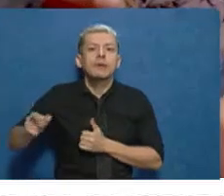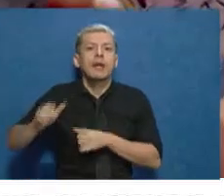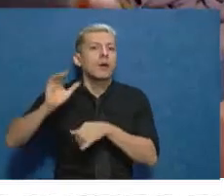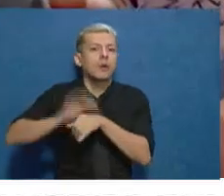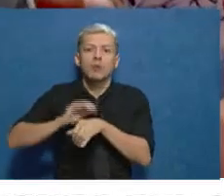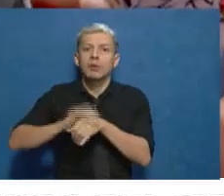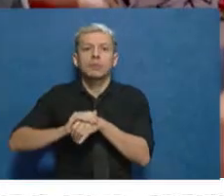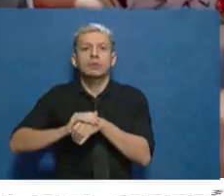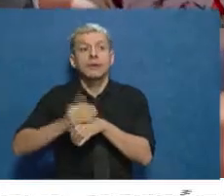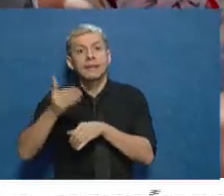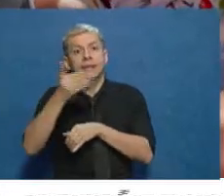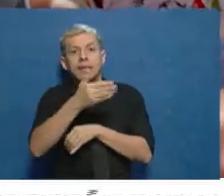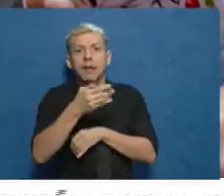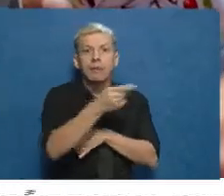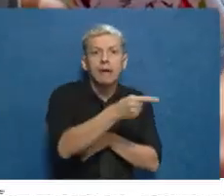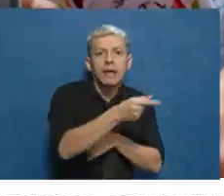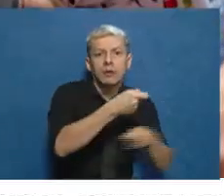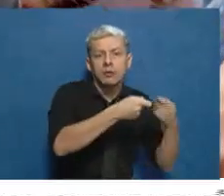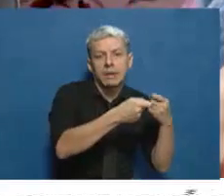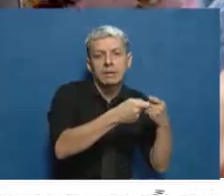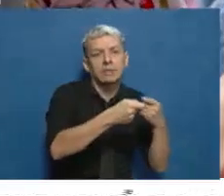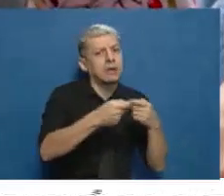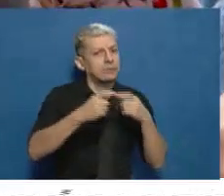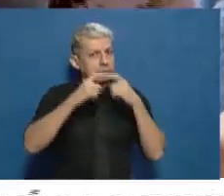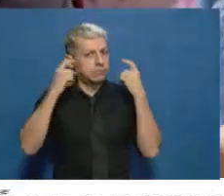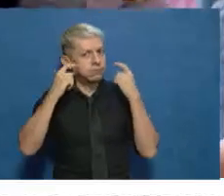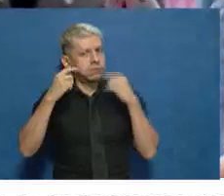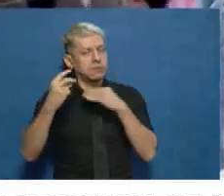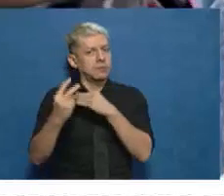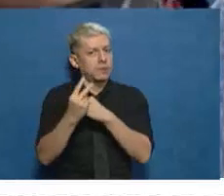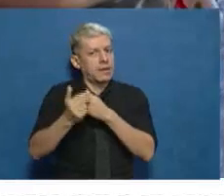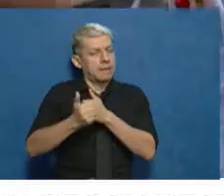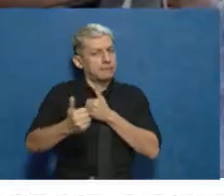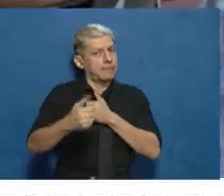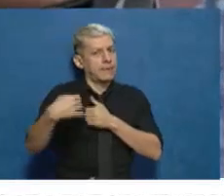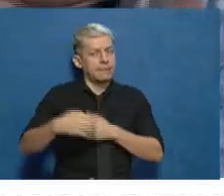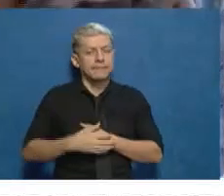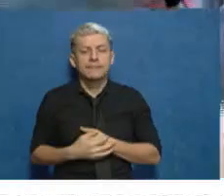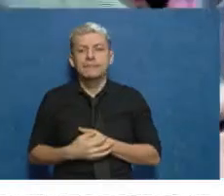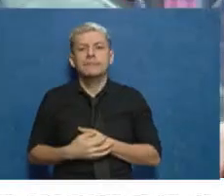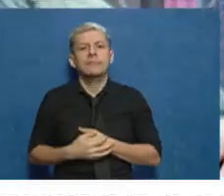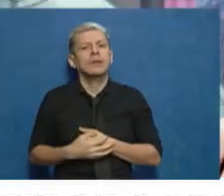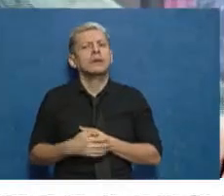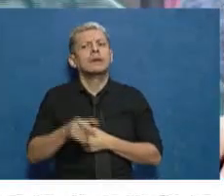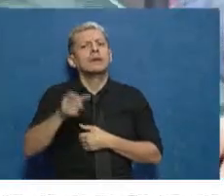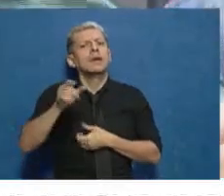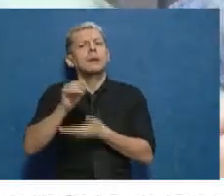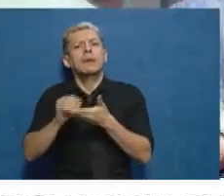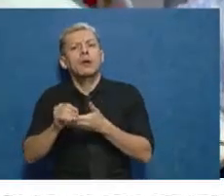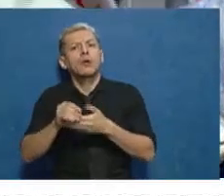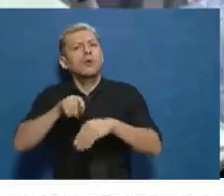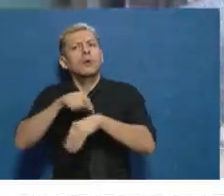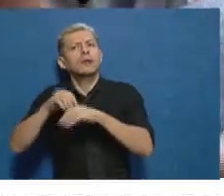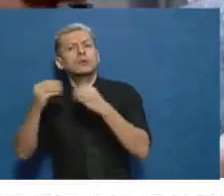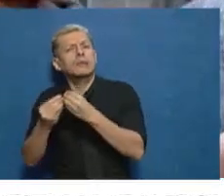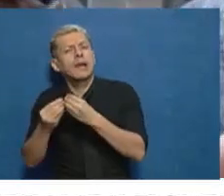comercio, de cumplir con el distanciamiento, las medidas de higiene, el tapabocas. Claro, por ejemplo, ¿qué cantidad de horas va a trabajar un empleado? Porque si tenemos la apertura a las 10, el